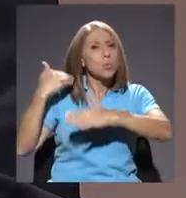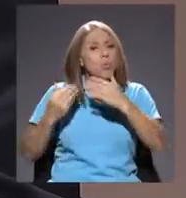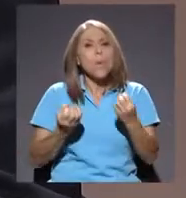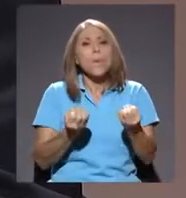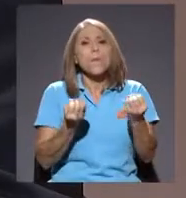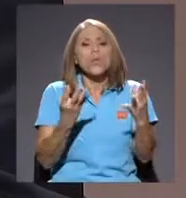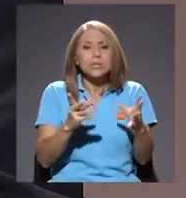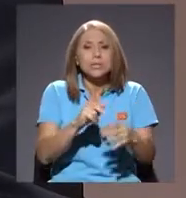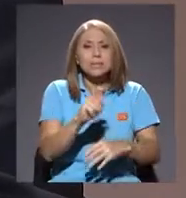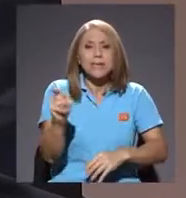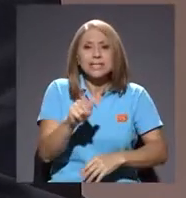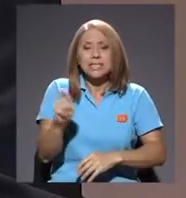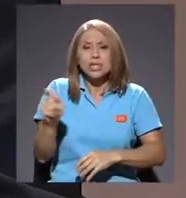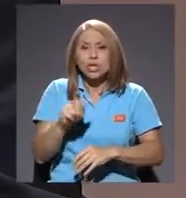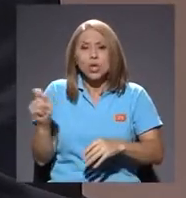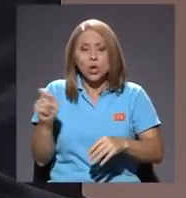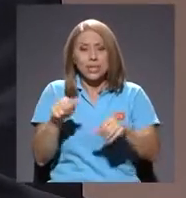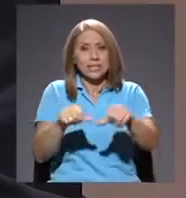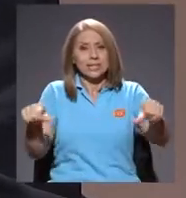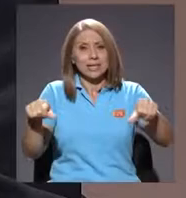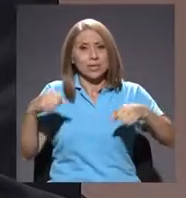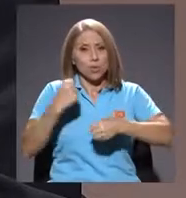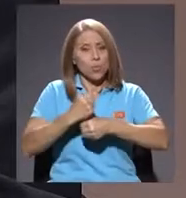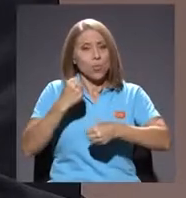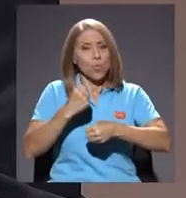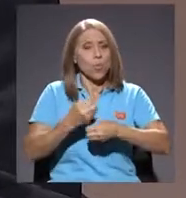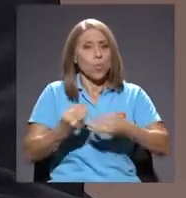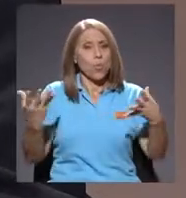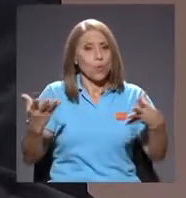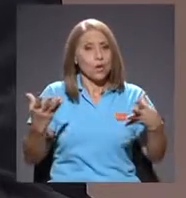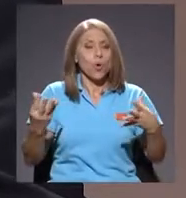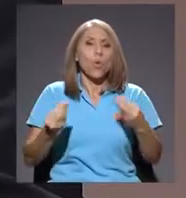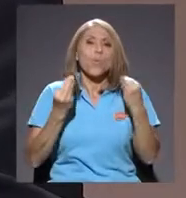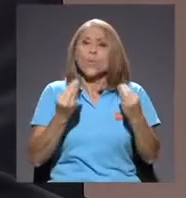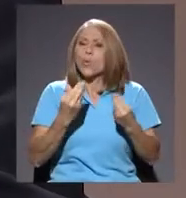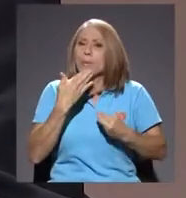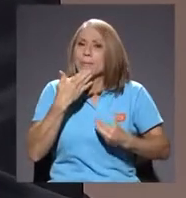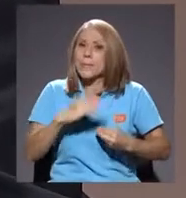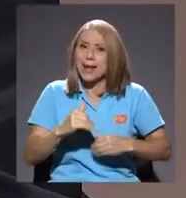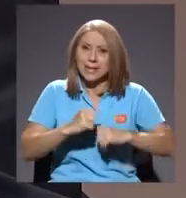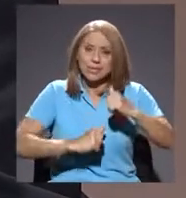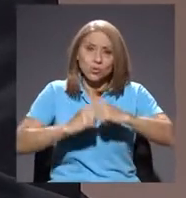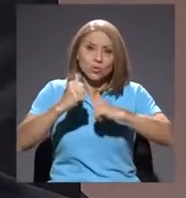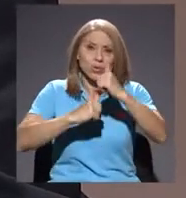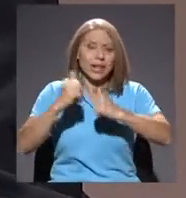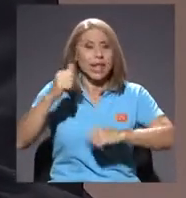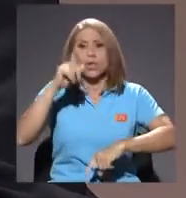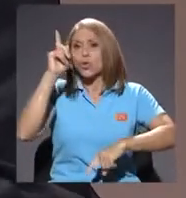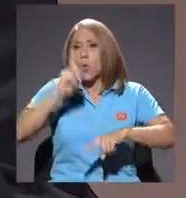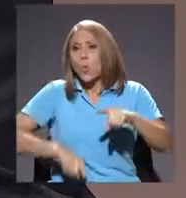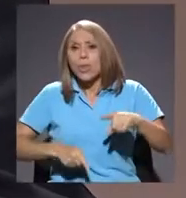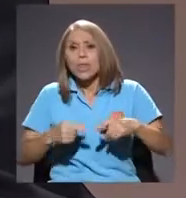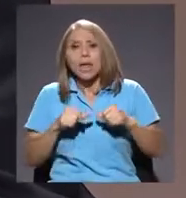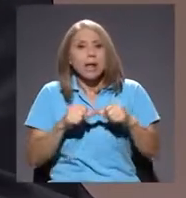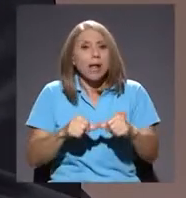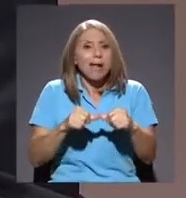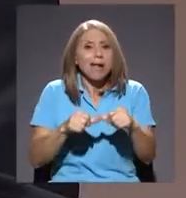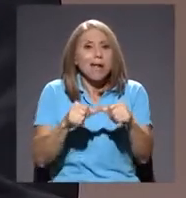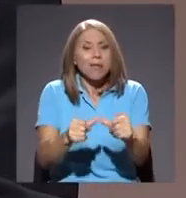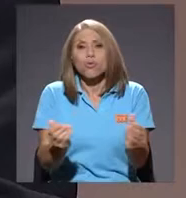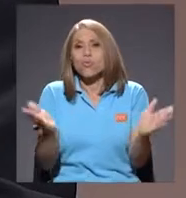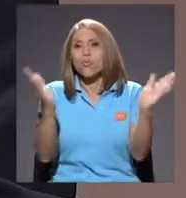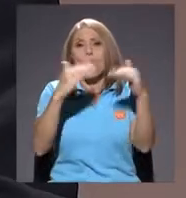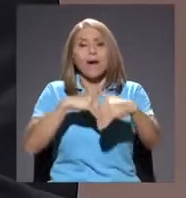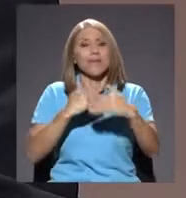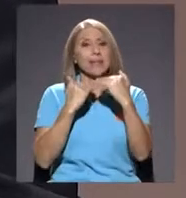público muy mal estructurada sectorialmente sin ninguna capacidad de sostenerse sin ninguna limitación a